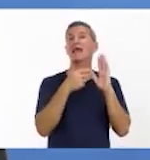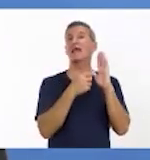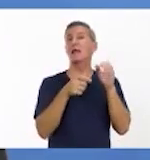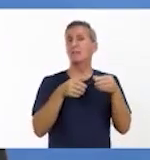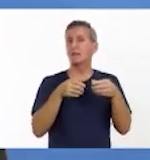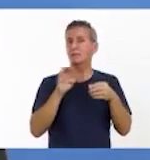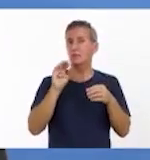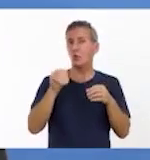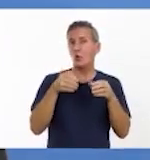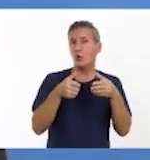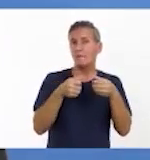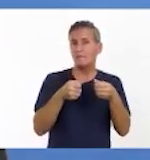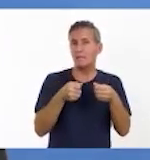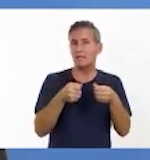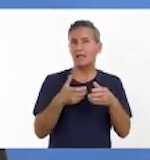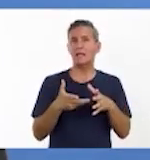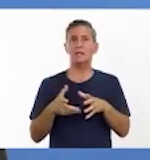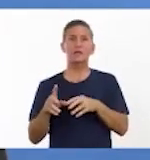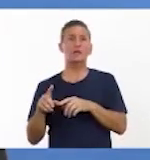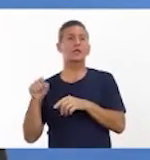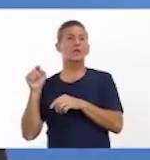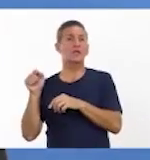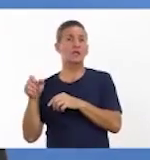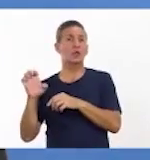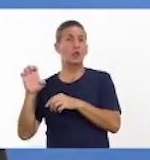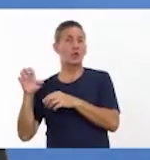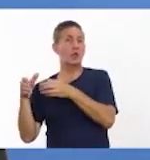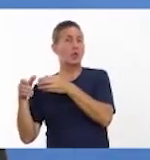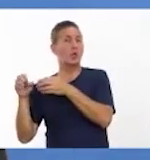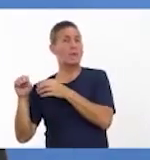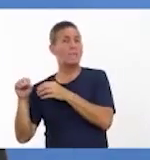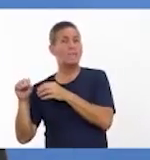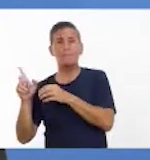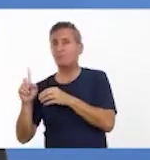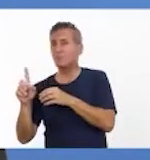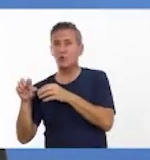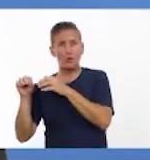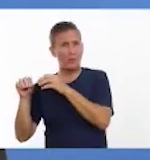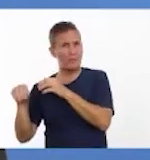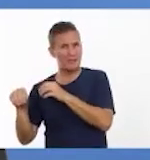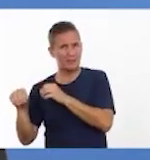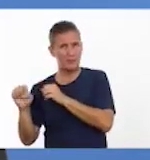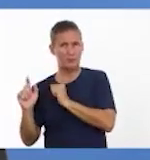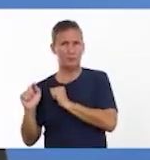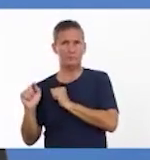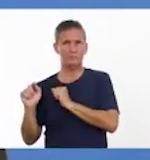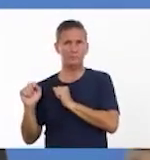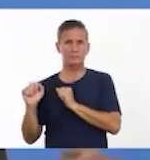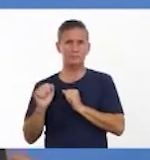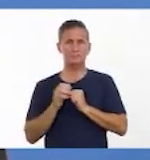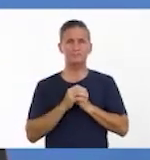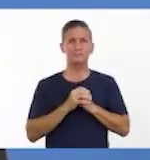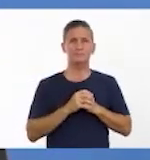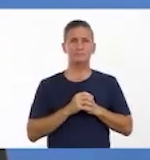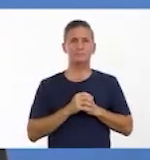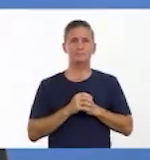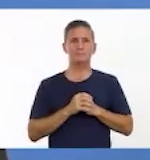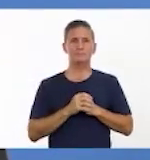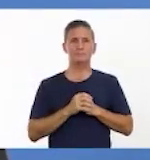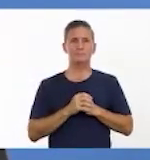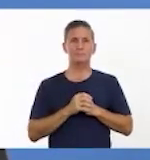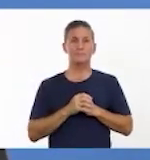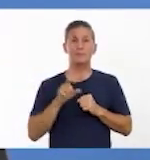los elementos metálicos y dónde se encuentran los elementos no metálicos.